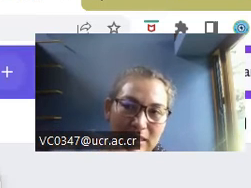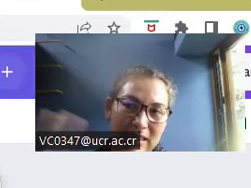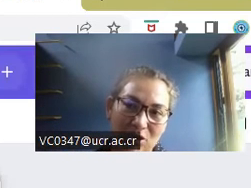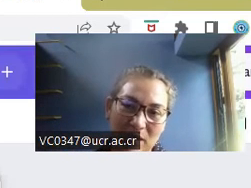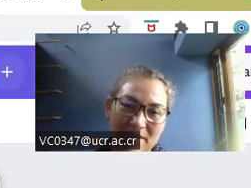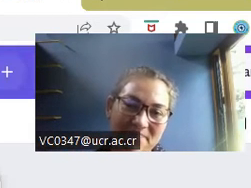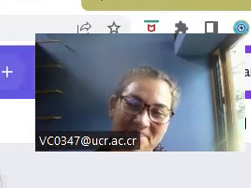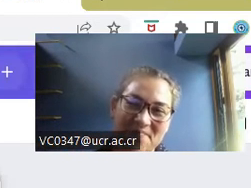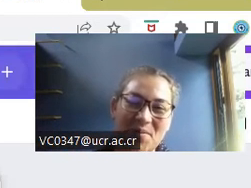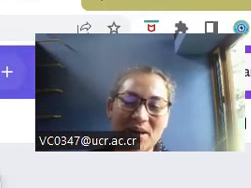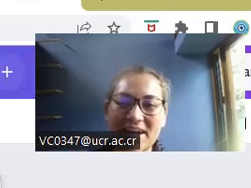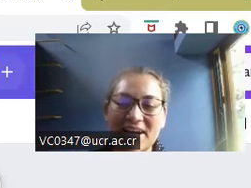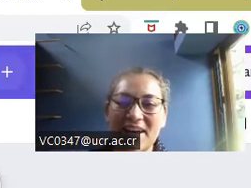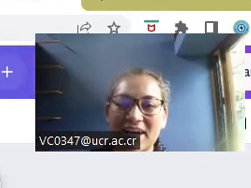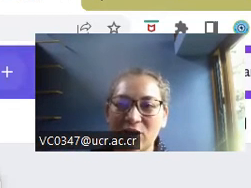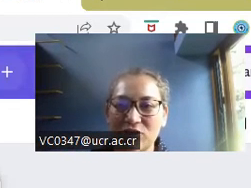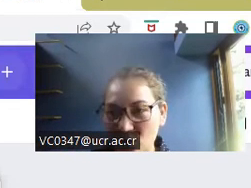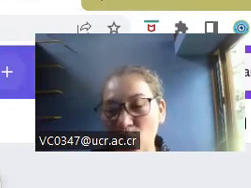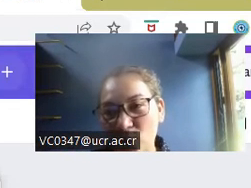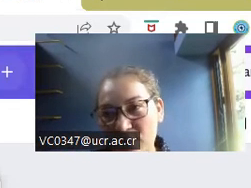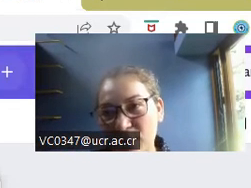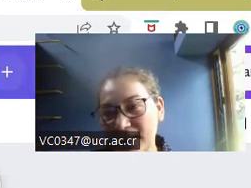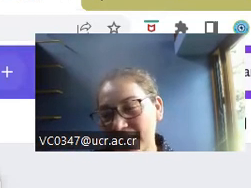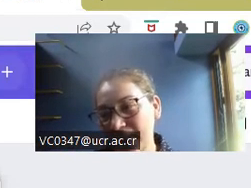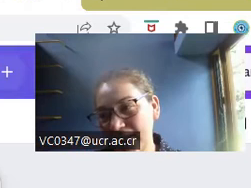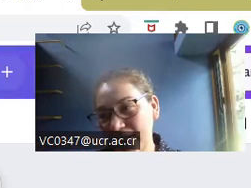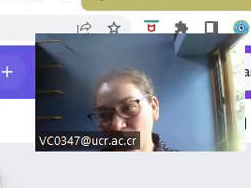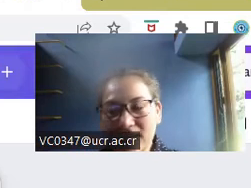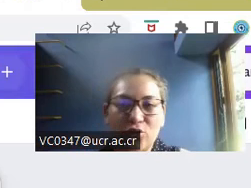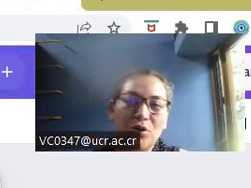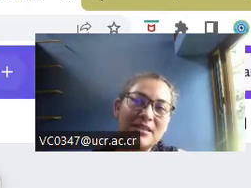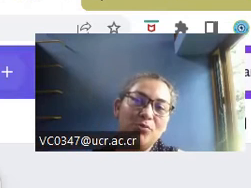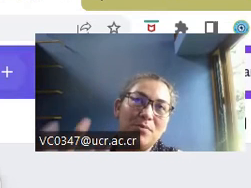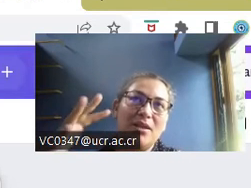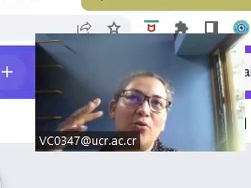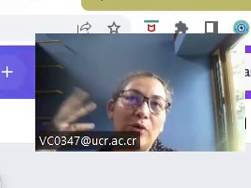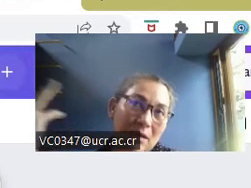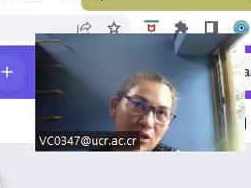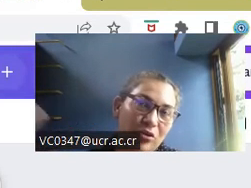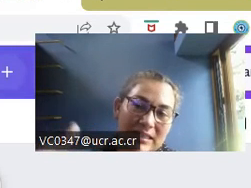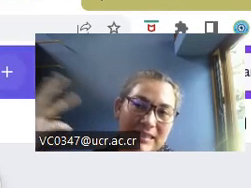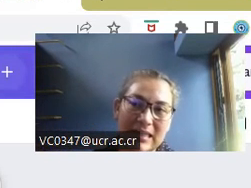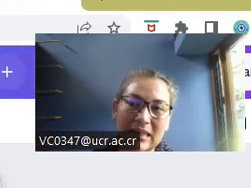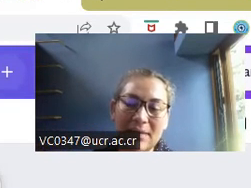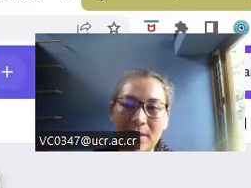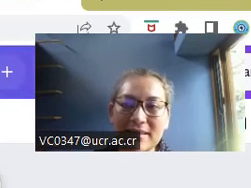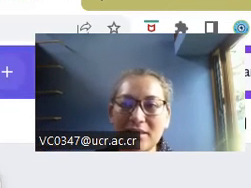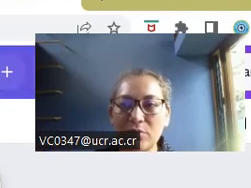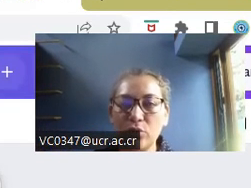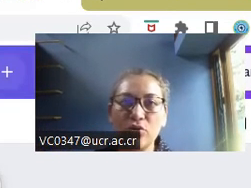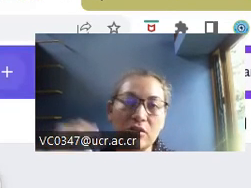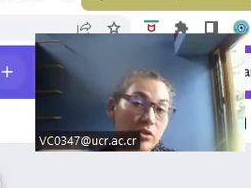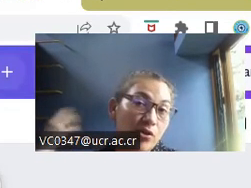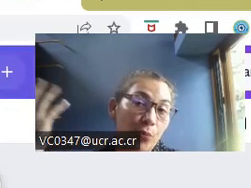de video y ya no más. ¿Ok? Entonces eso es muy importante tener en cuenta. Si yo voy a hacer un video en mi guión que se extiende más